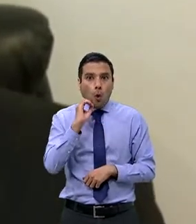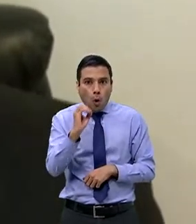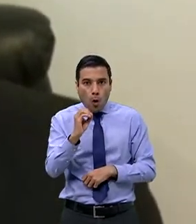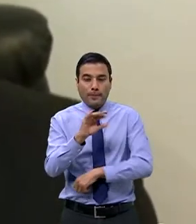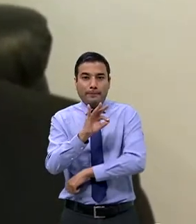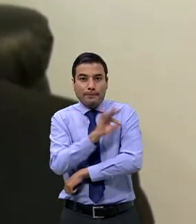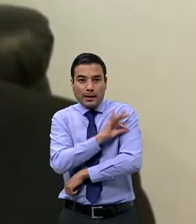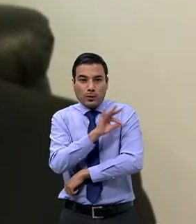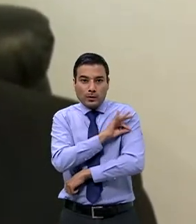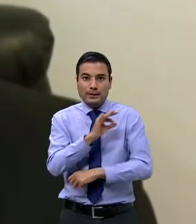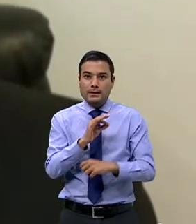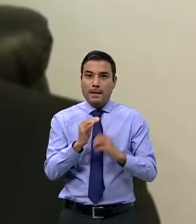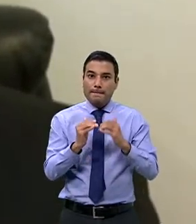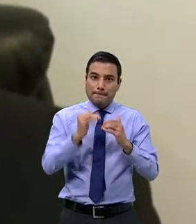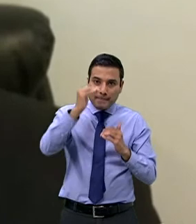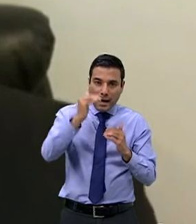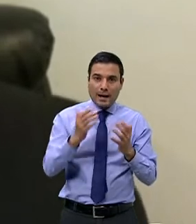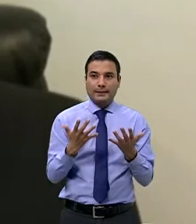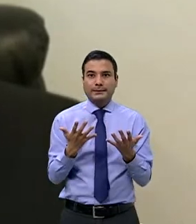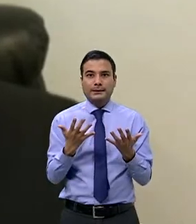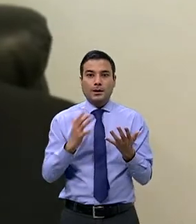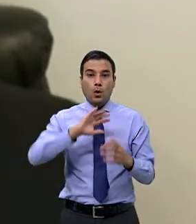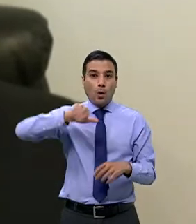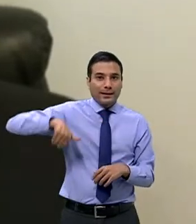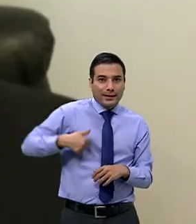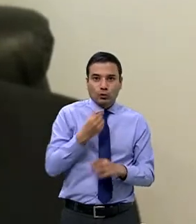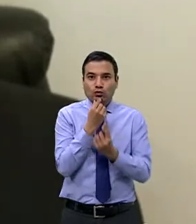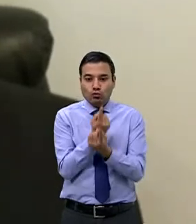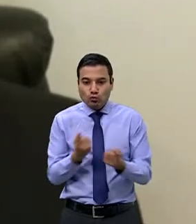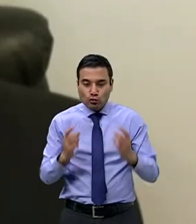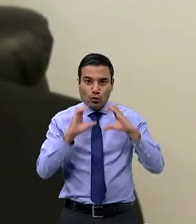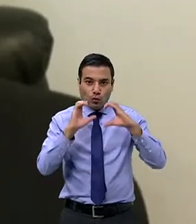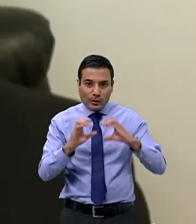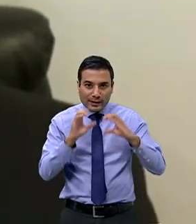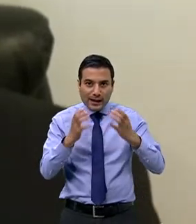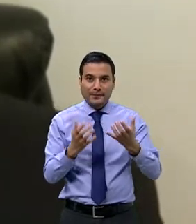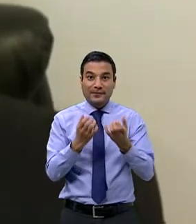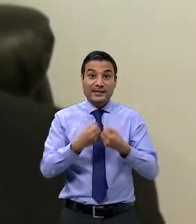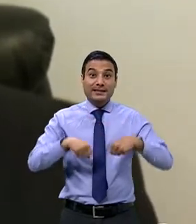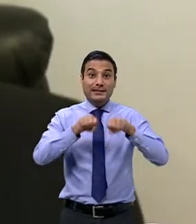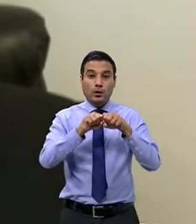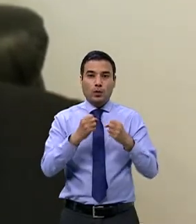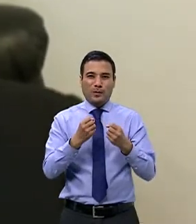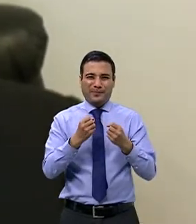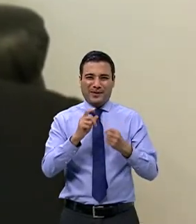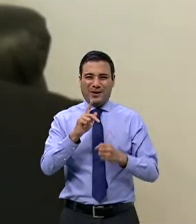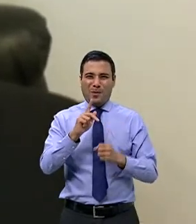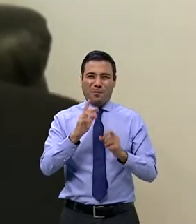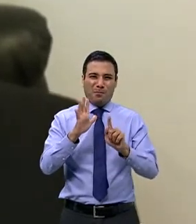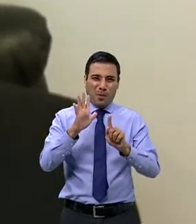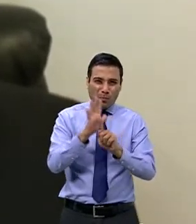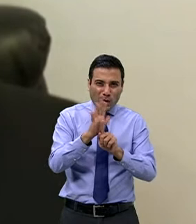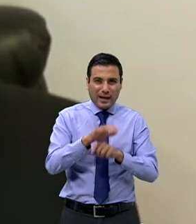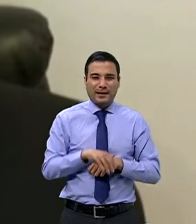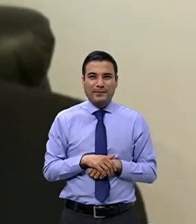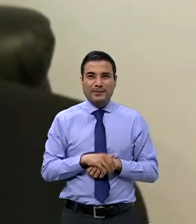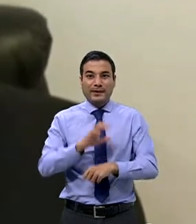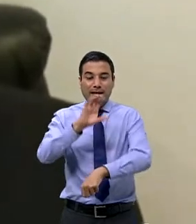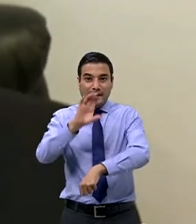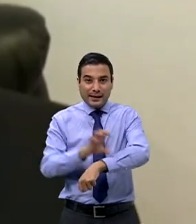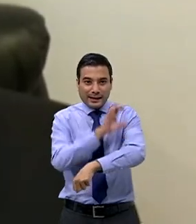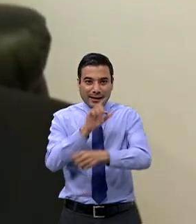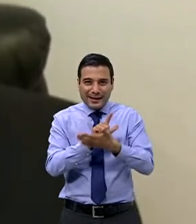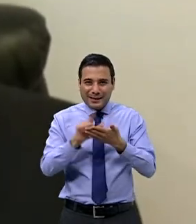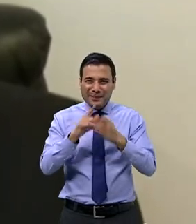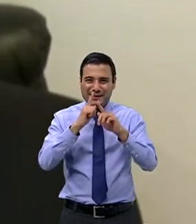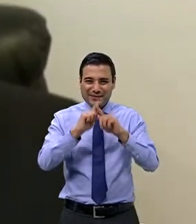guarderías el seguro popular empleos el fomento de energías limpias no se puede